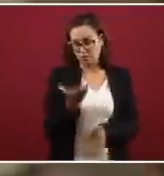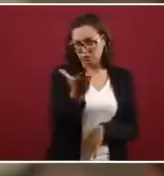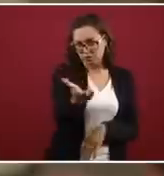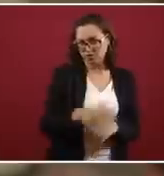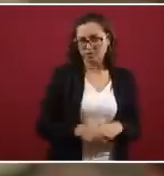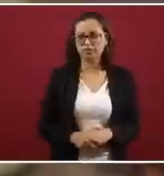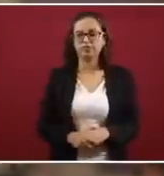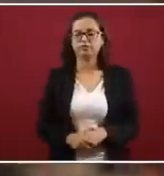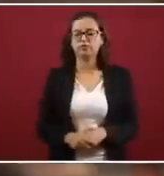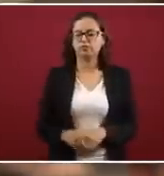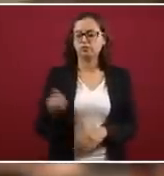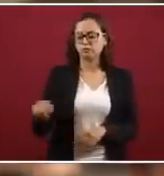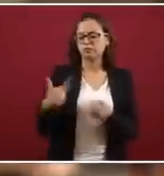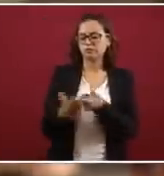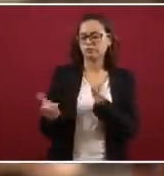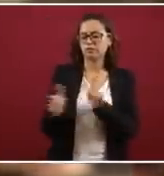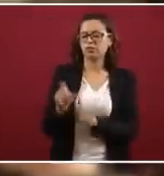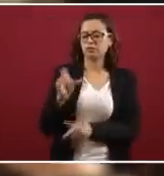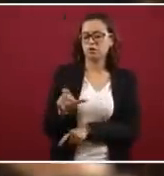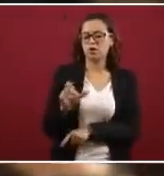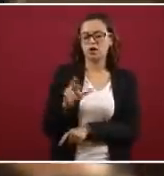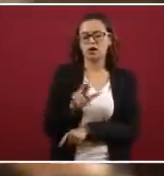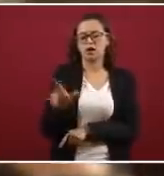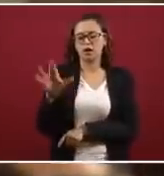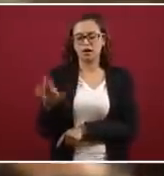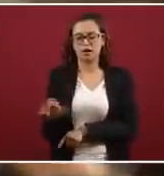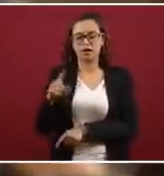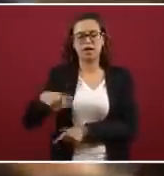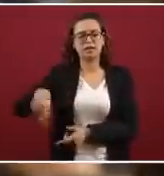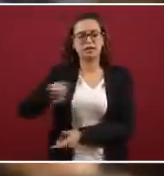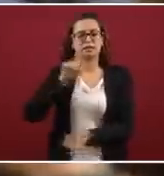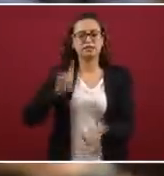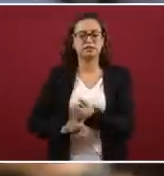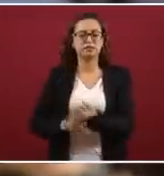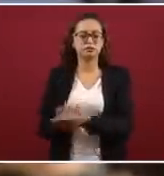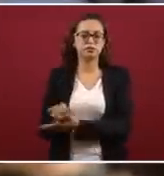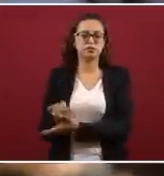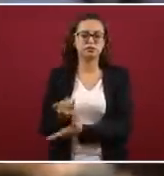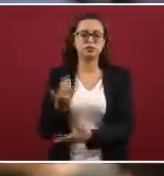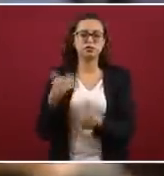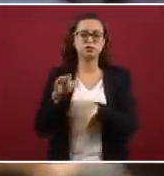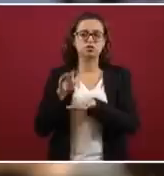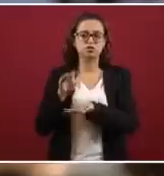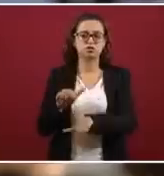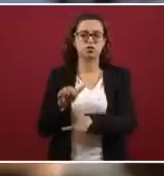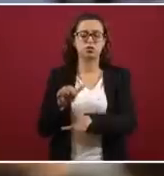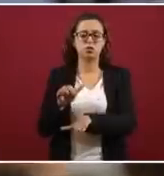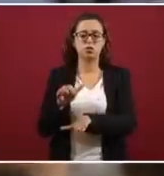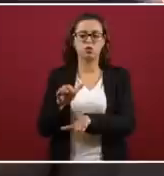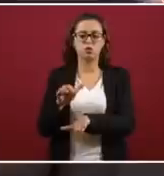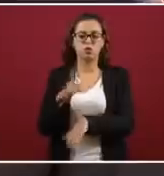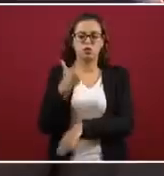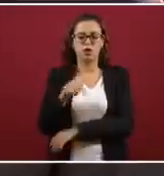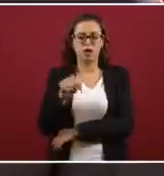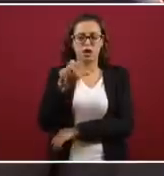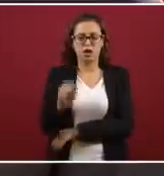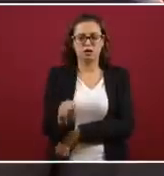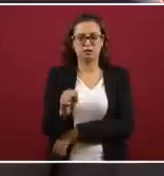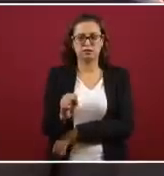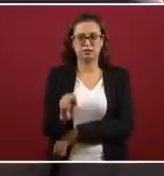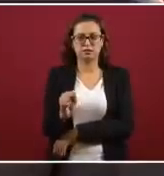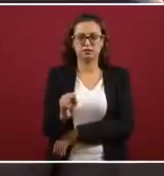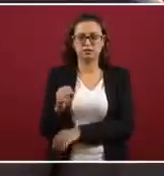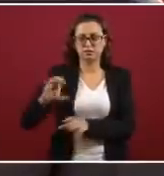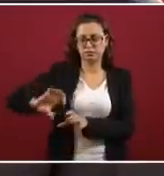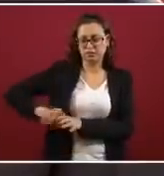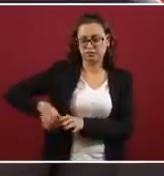La CRE tiene listas ya las disposiciones en materia de gas, en materia de intercambio de